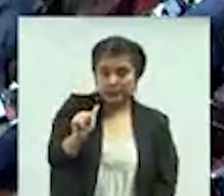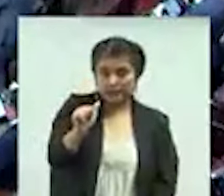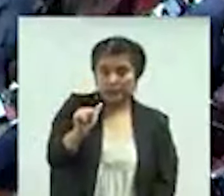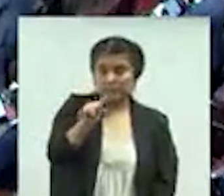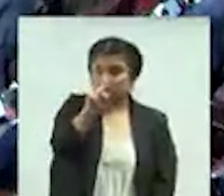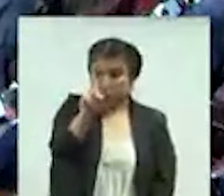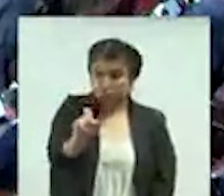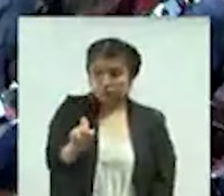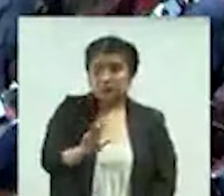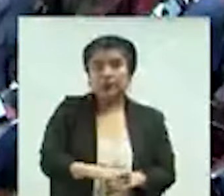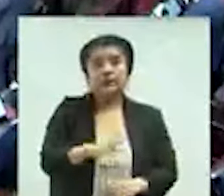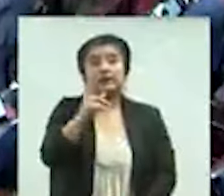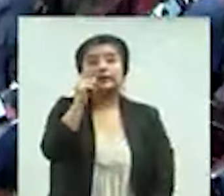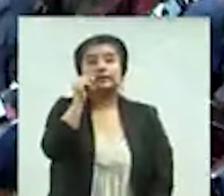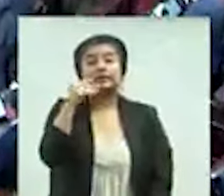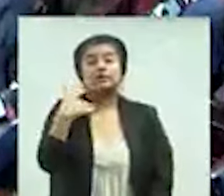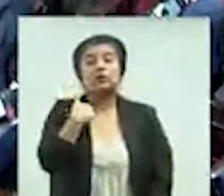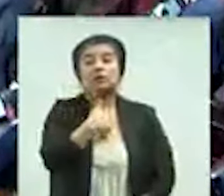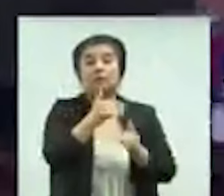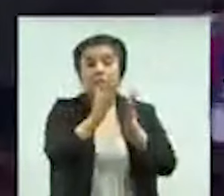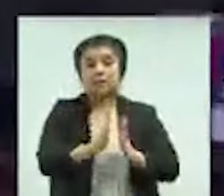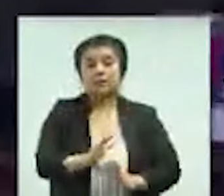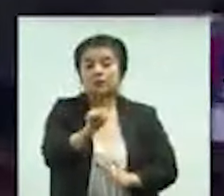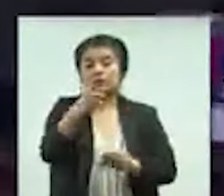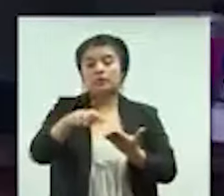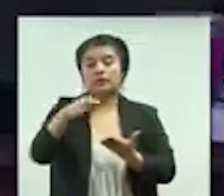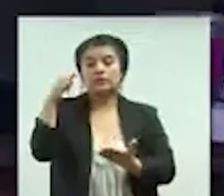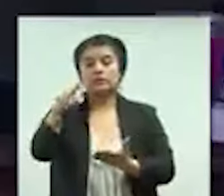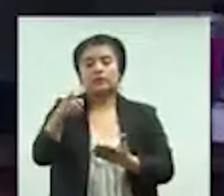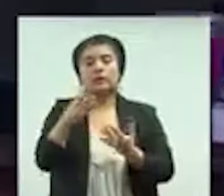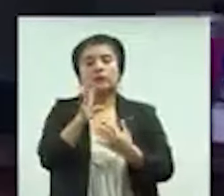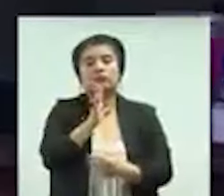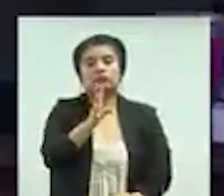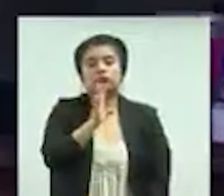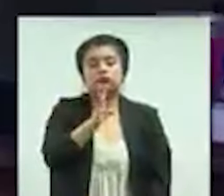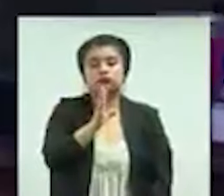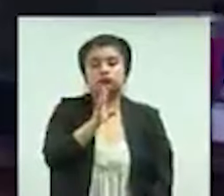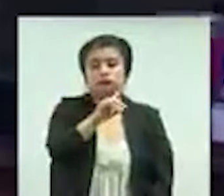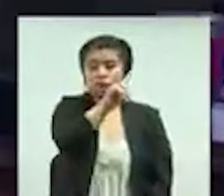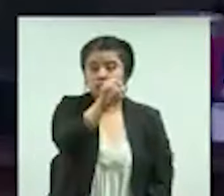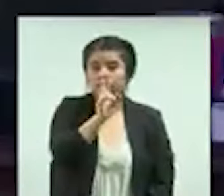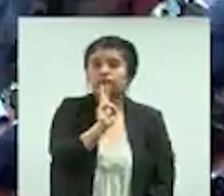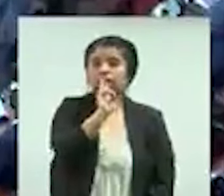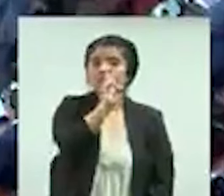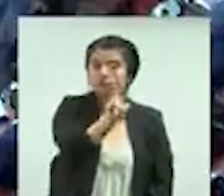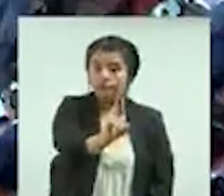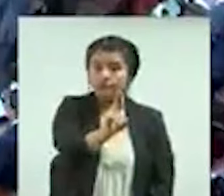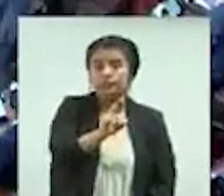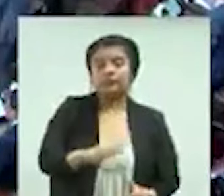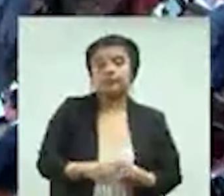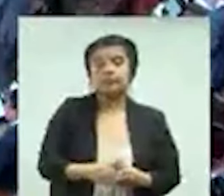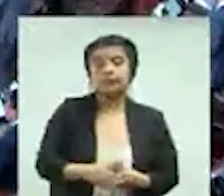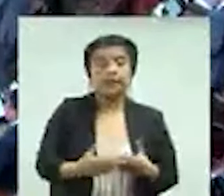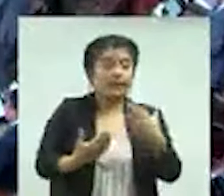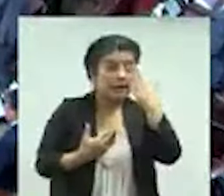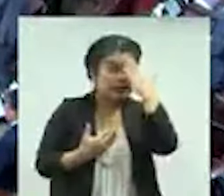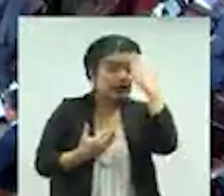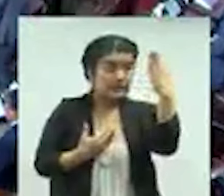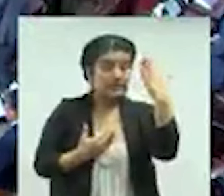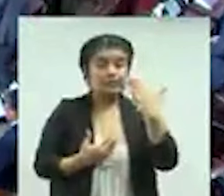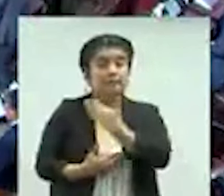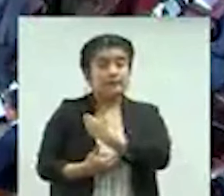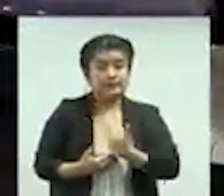Señor ministro, Relaciones Exteriores, puede hacer uso de la palabra para dar respuesta a la pregunta formulada. Gracias, señor